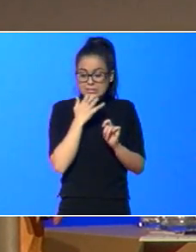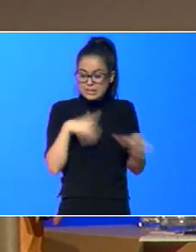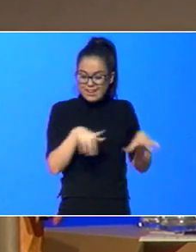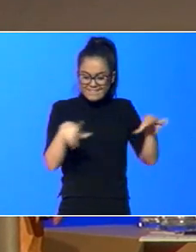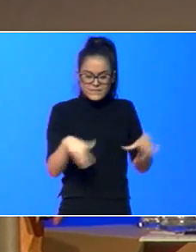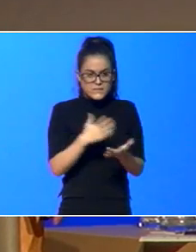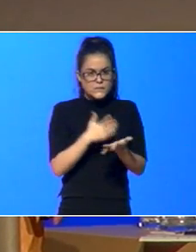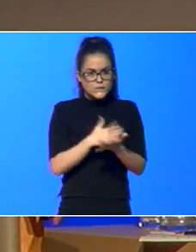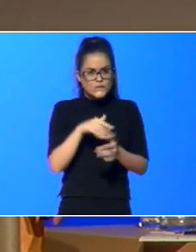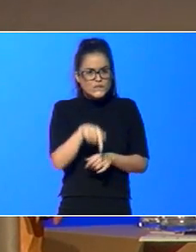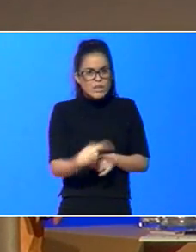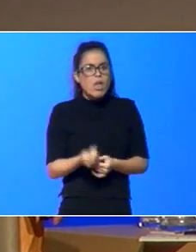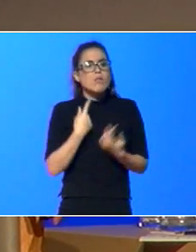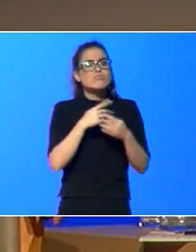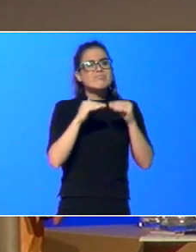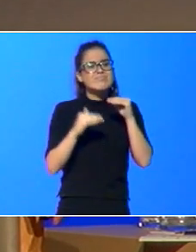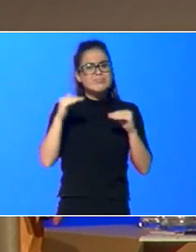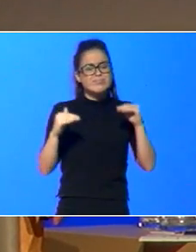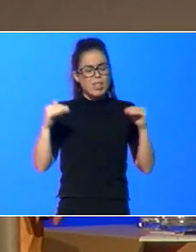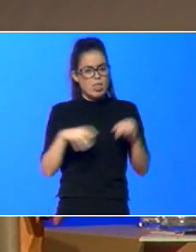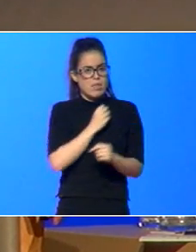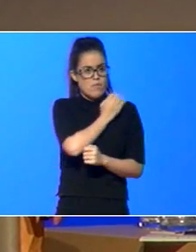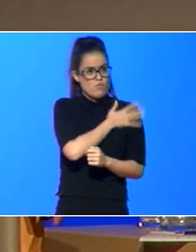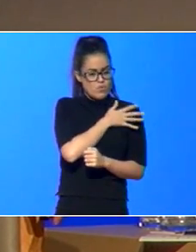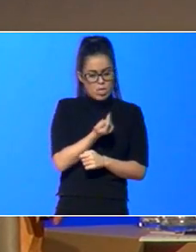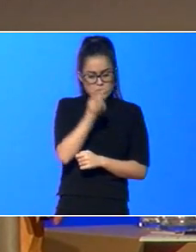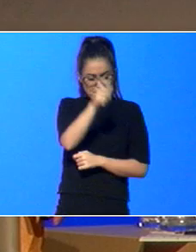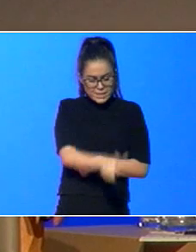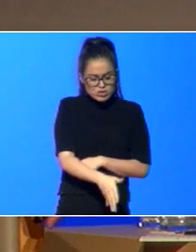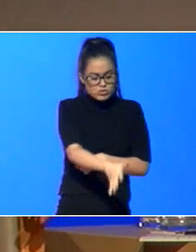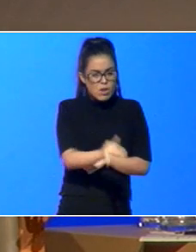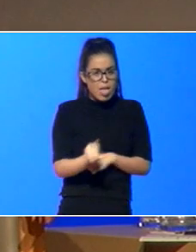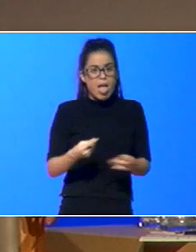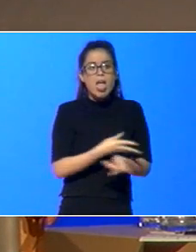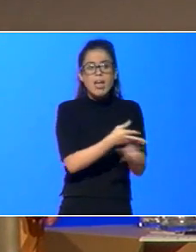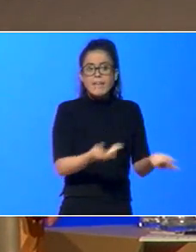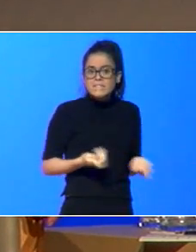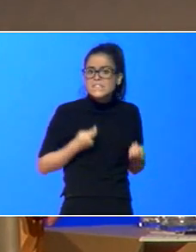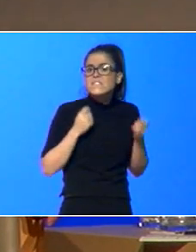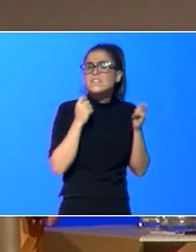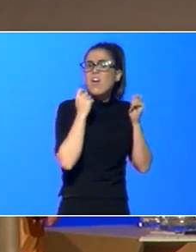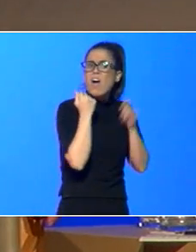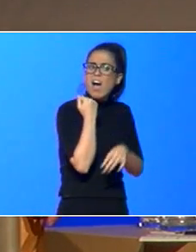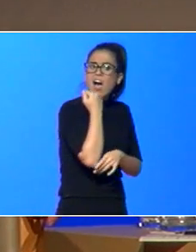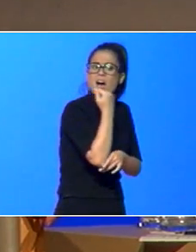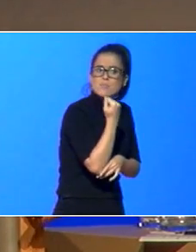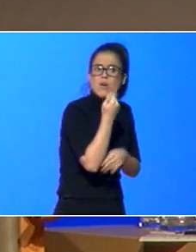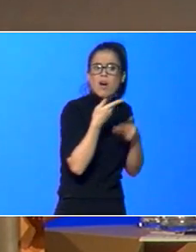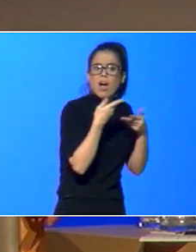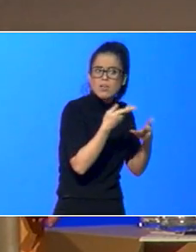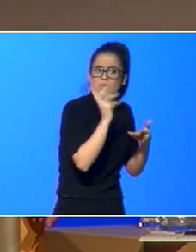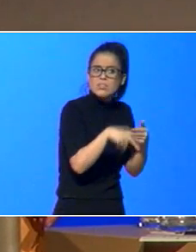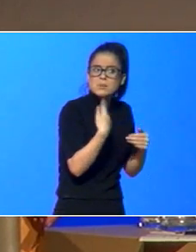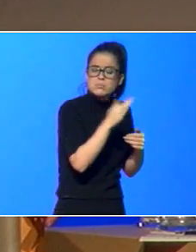motiva, porque les hace, siempre y cuando se haga bien, con los apoyos necesarios, que esta es la segunda parte de la jugada,